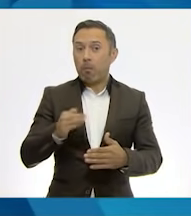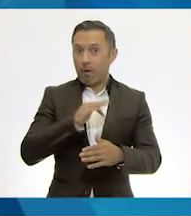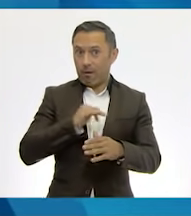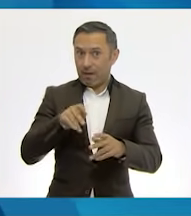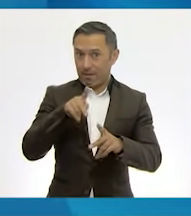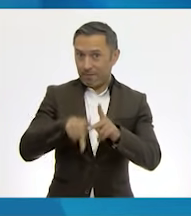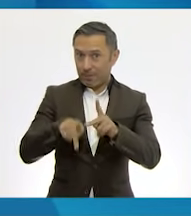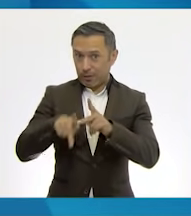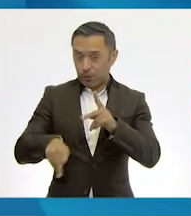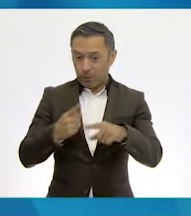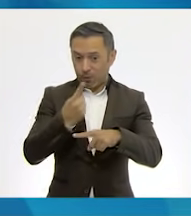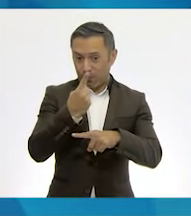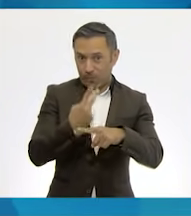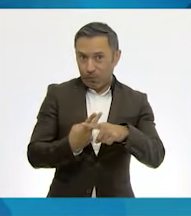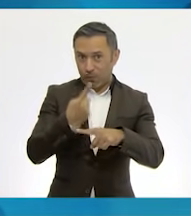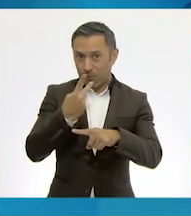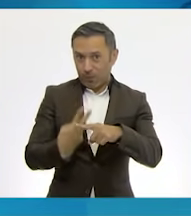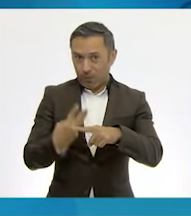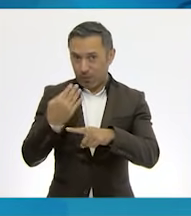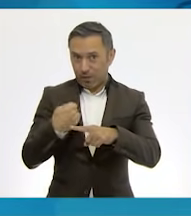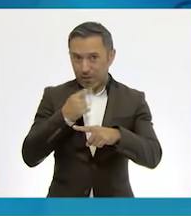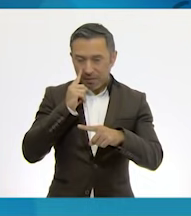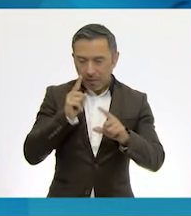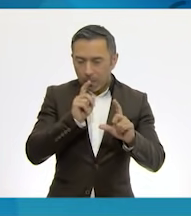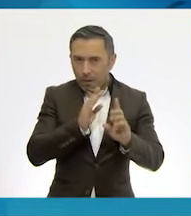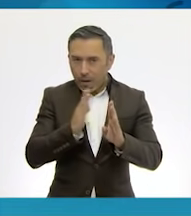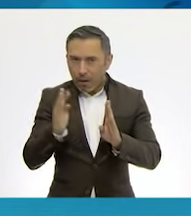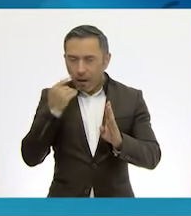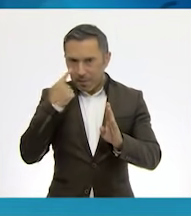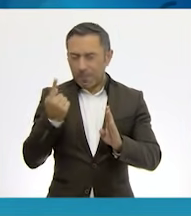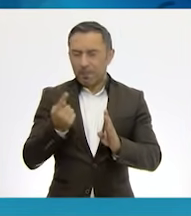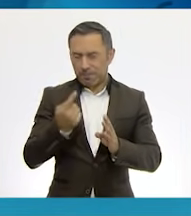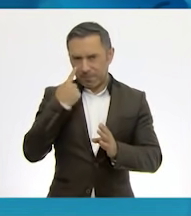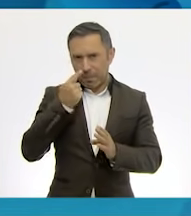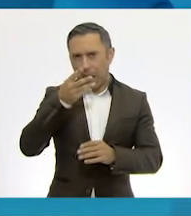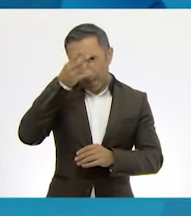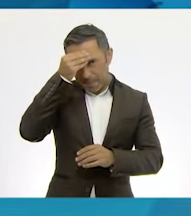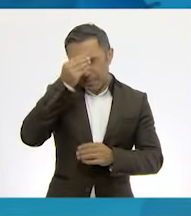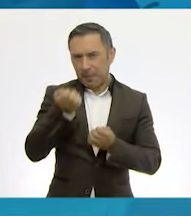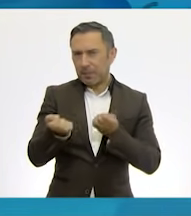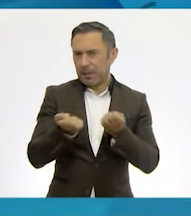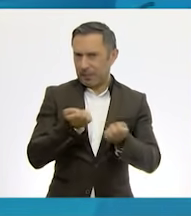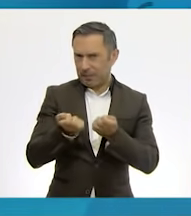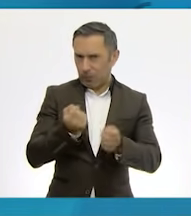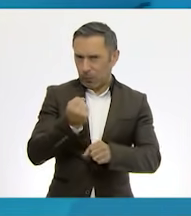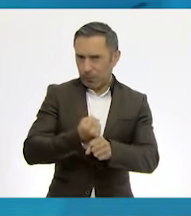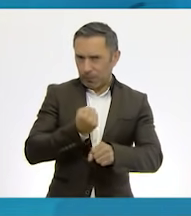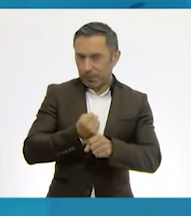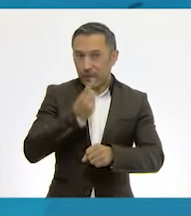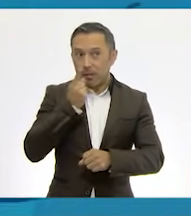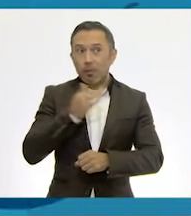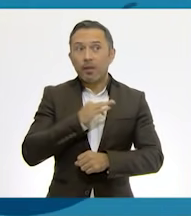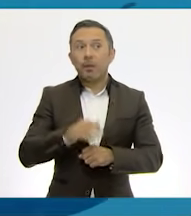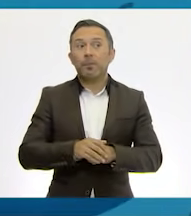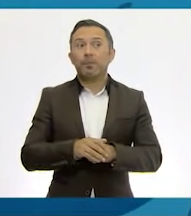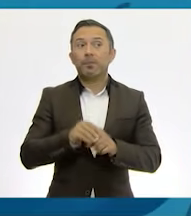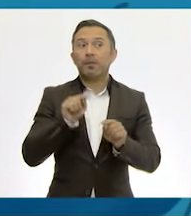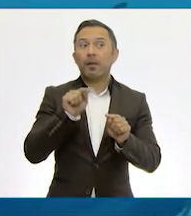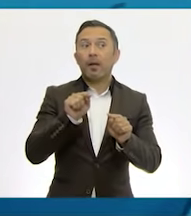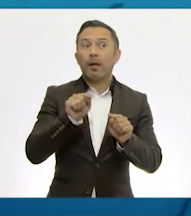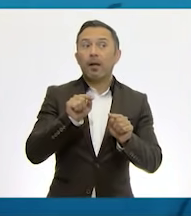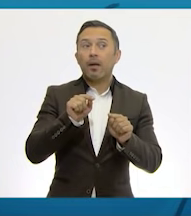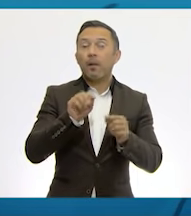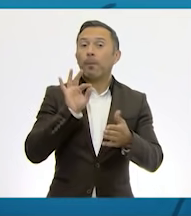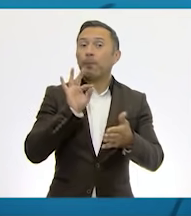una recta numérica, vamos a hacer ejercicios. ¿Qué tal que nos dice, mueve el punto anaranjado a cinco